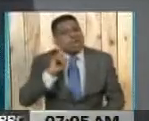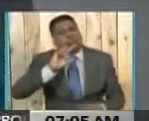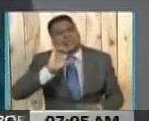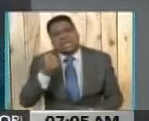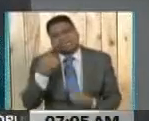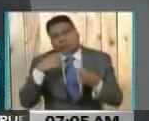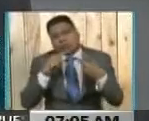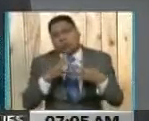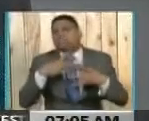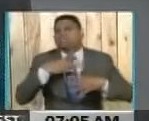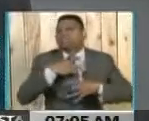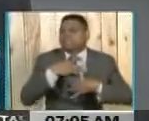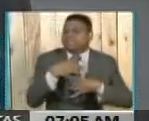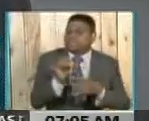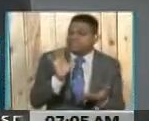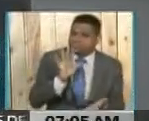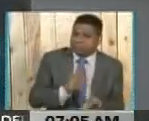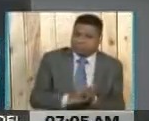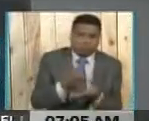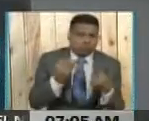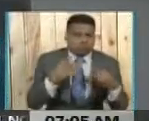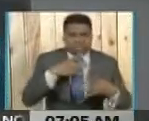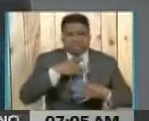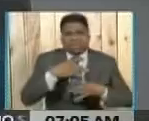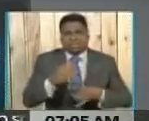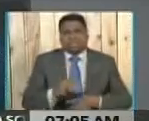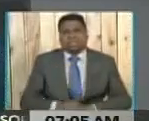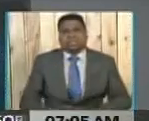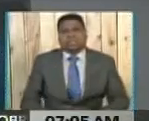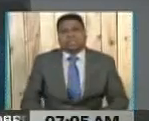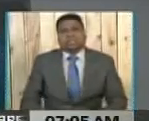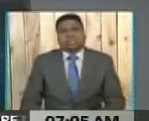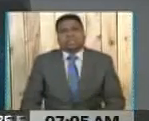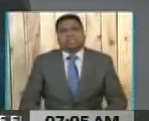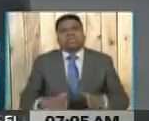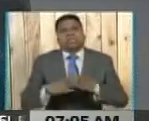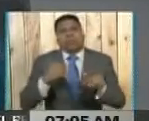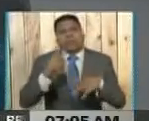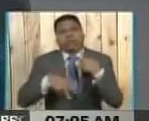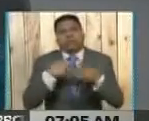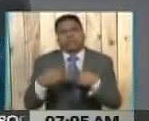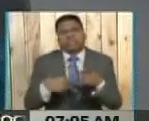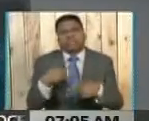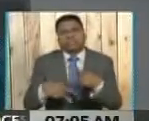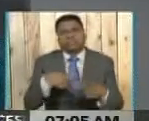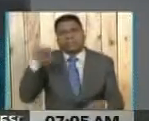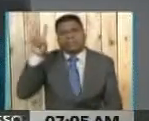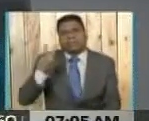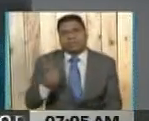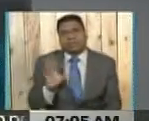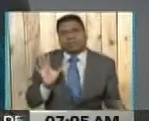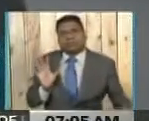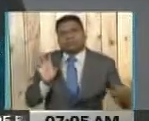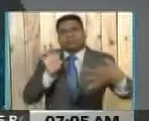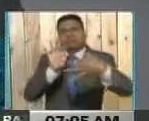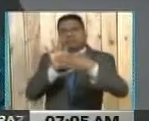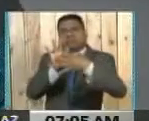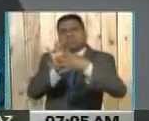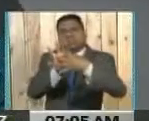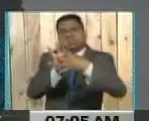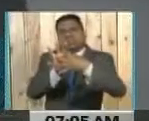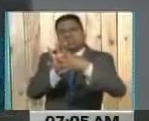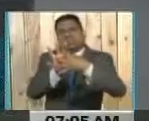muy realmente interesantísima del proceso venezolano, la relación que hay